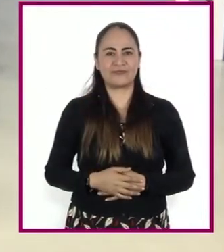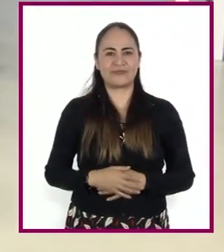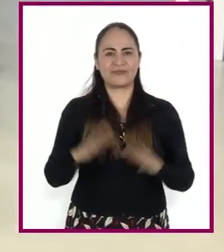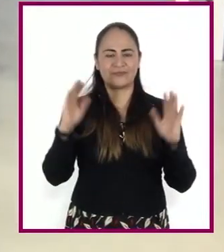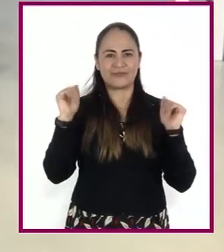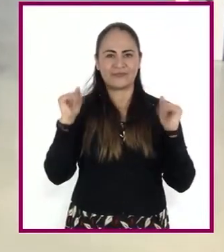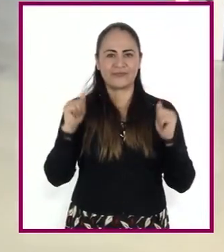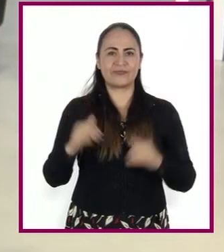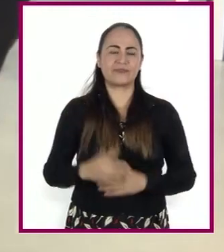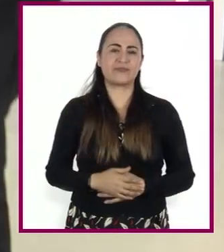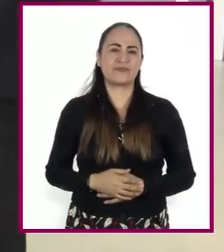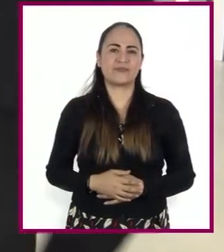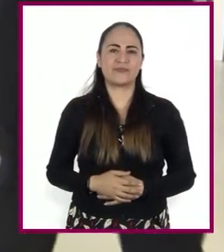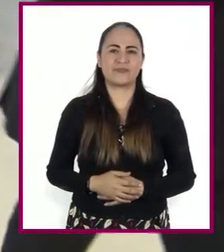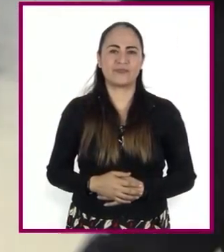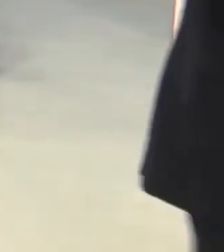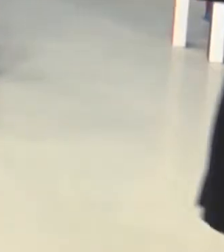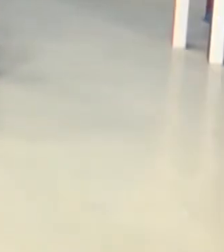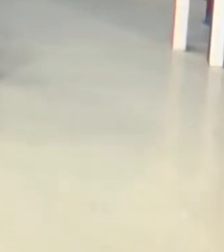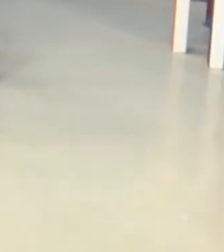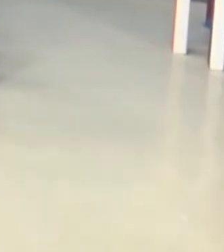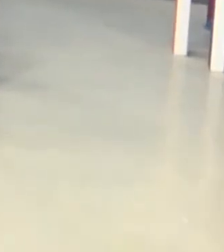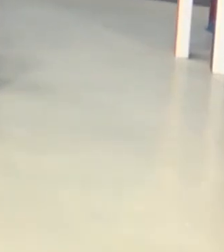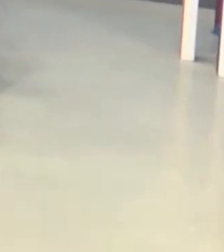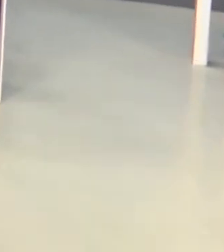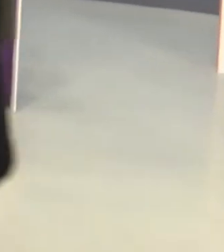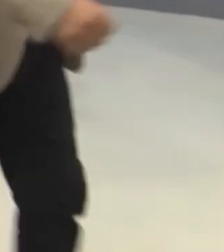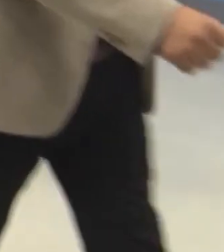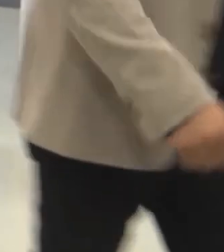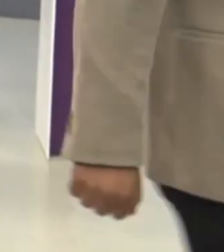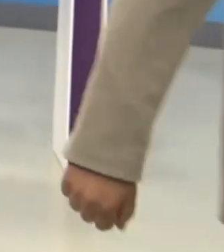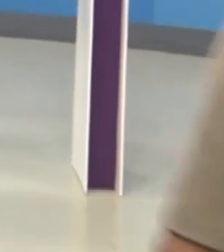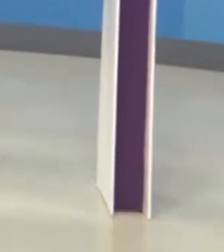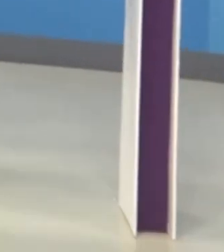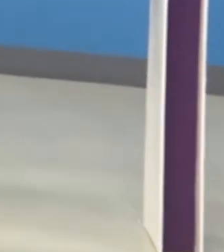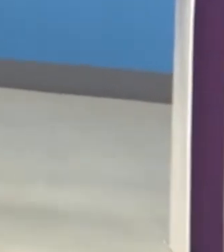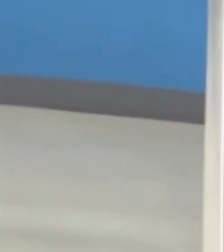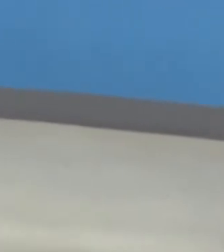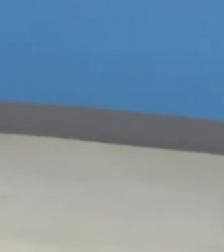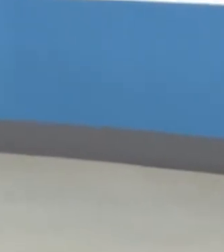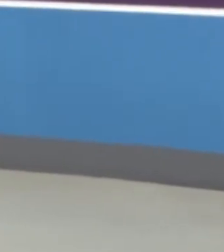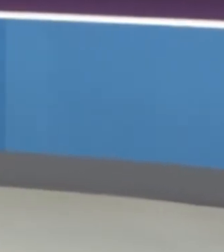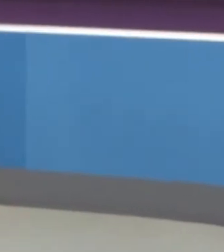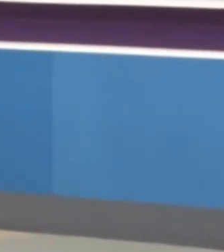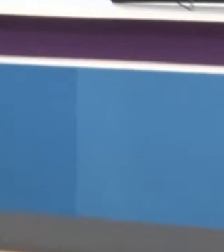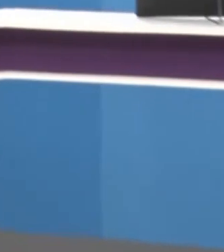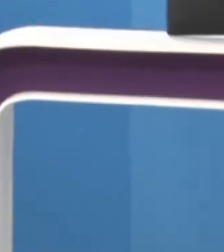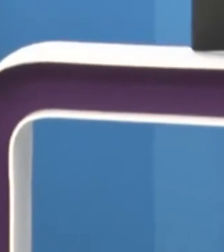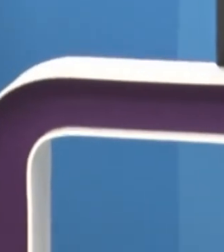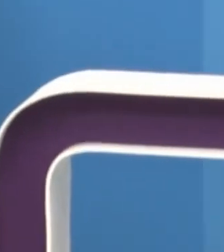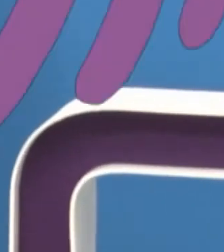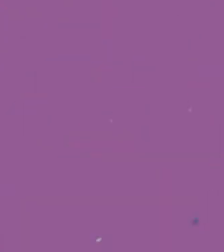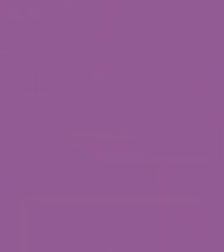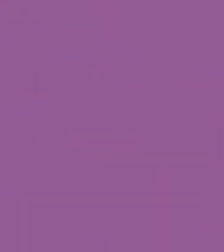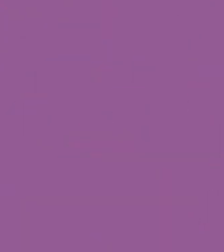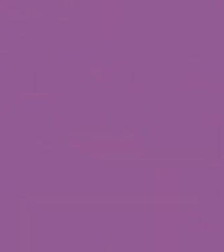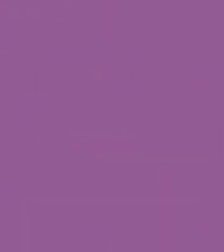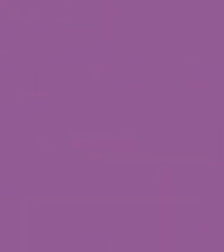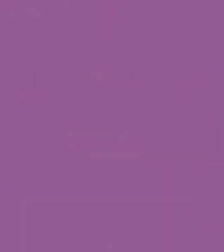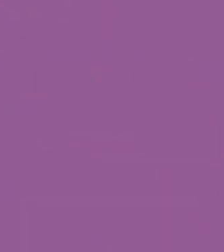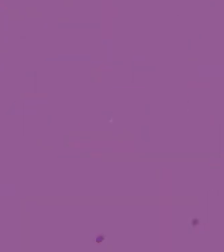1535. Y 4. El inicio del sistema virreinal, con Antonio de Mendoza como primer virrey de